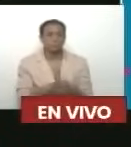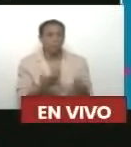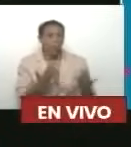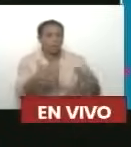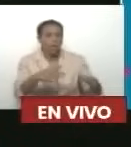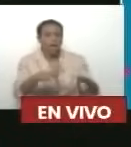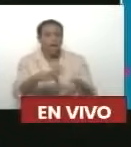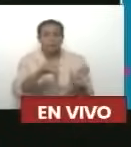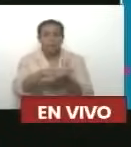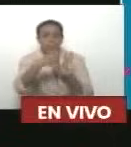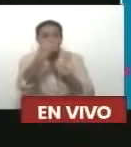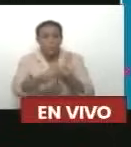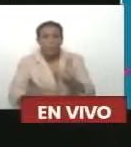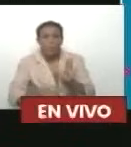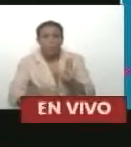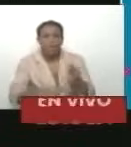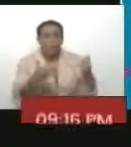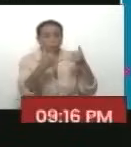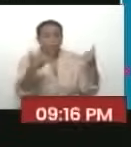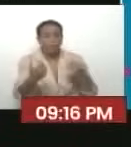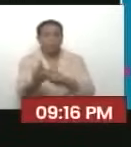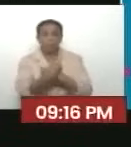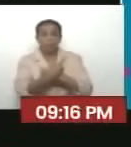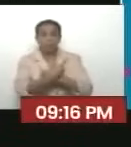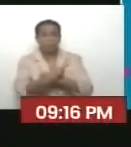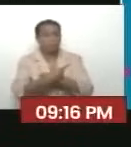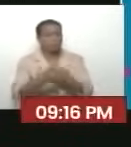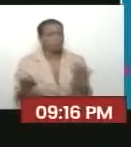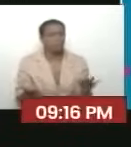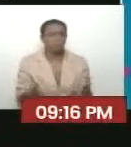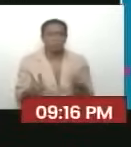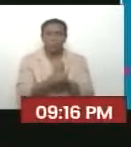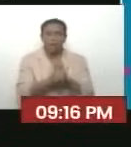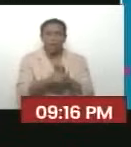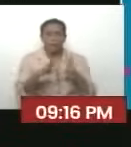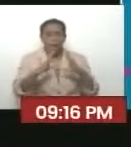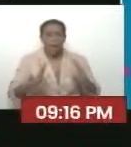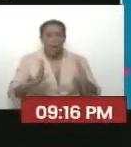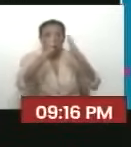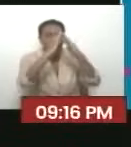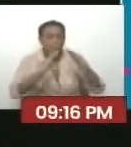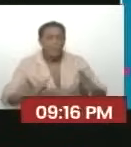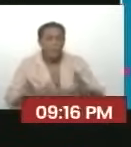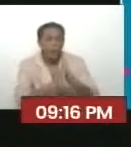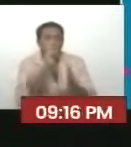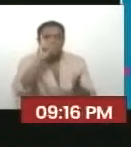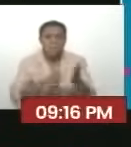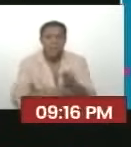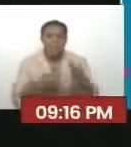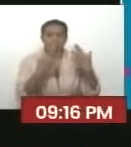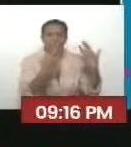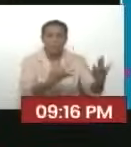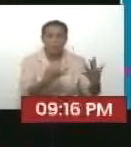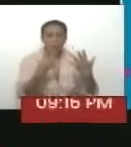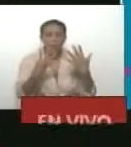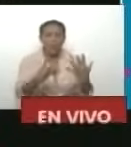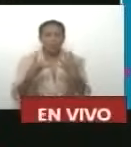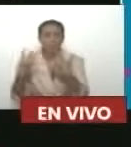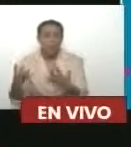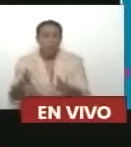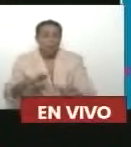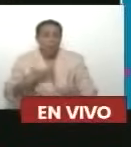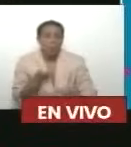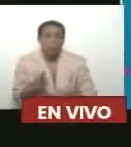al derecho, la línea impuesta fraudulentamente por el laudo arbitral de París de 1899 que